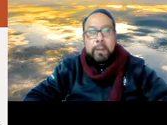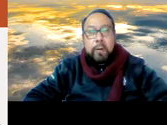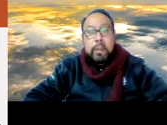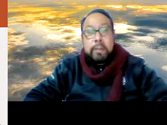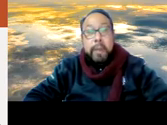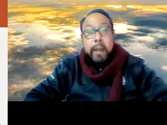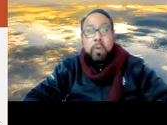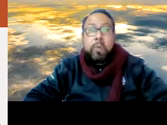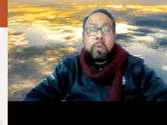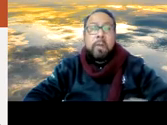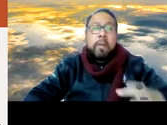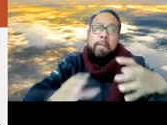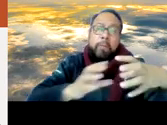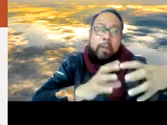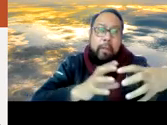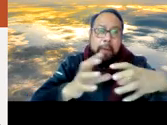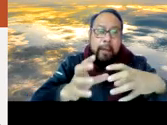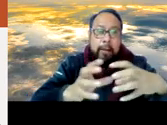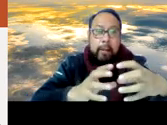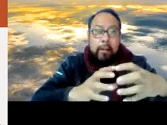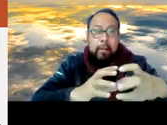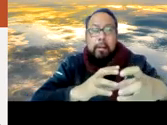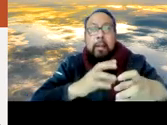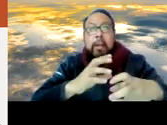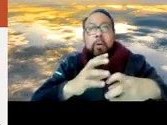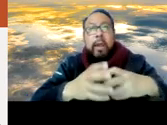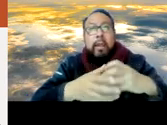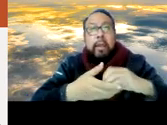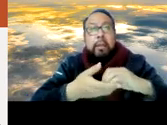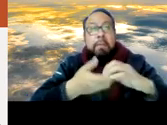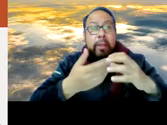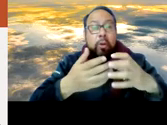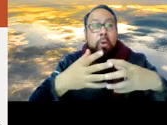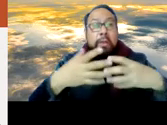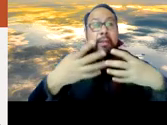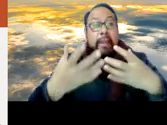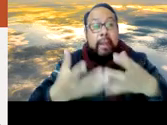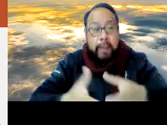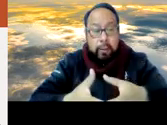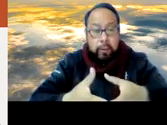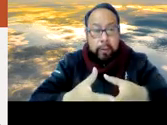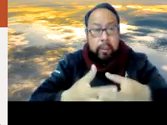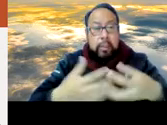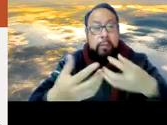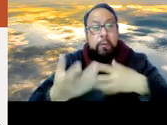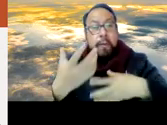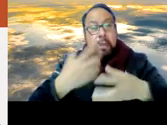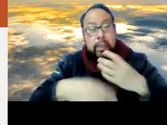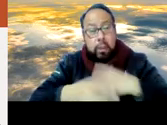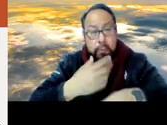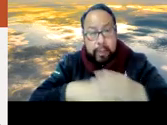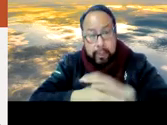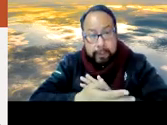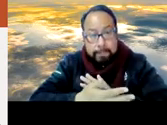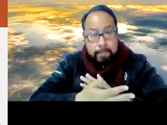para profesores y para alumnos. Si ustedes se fijan, el lenguaje es medio, no es tan elevado y es muy